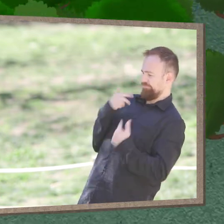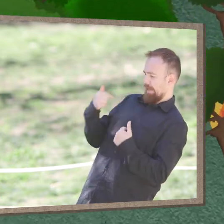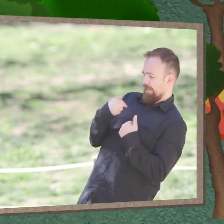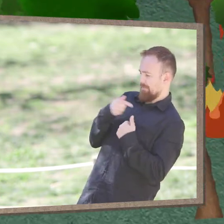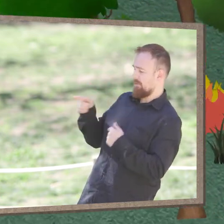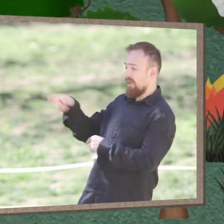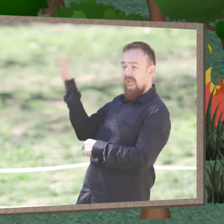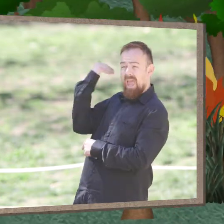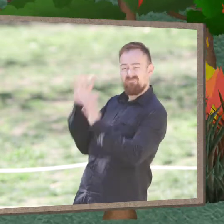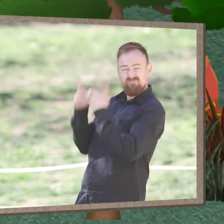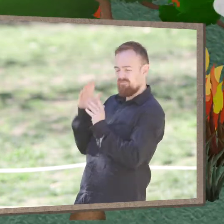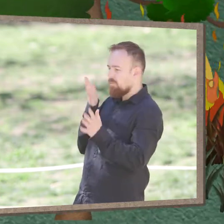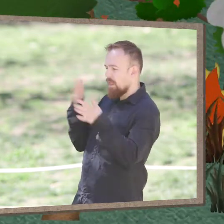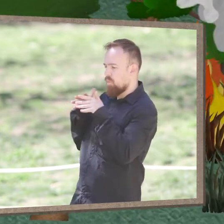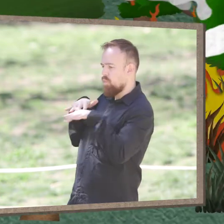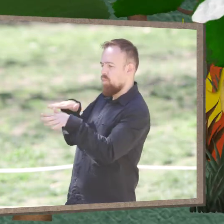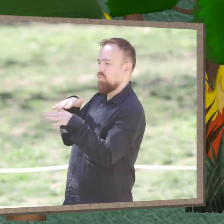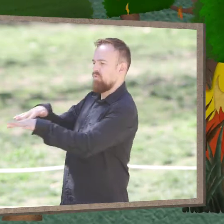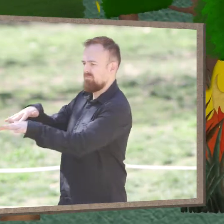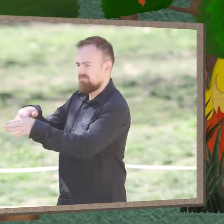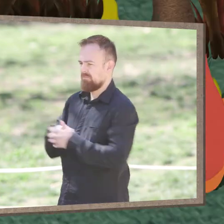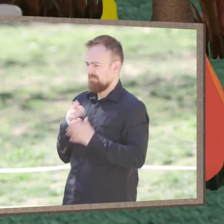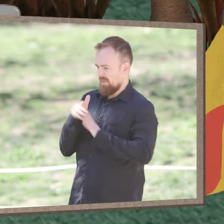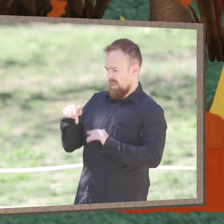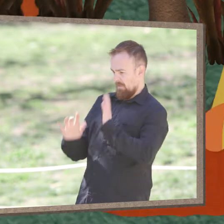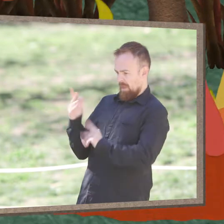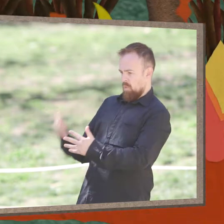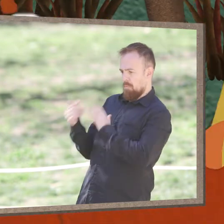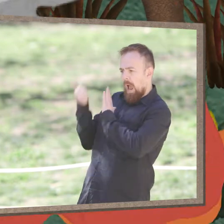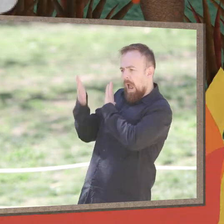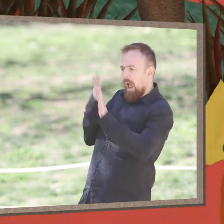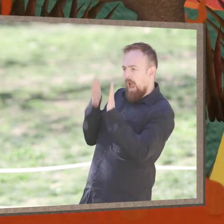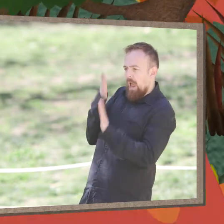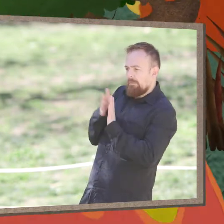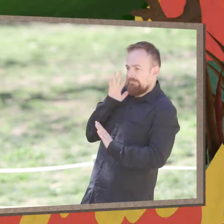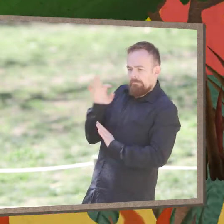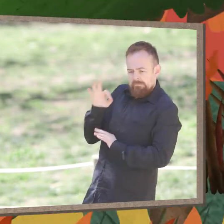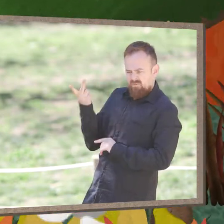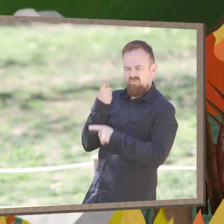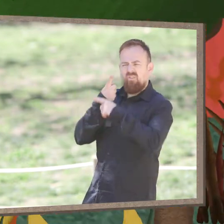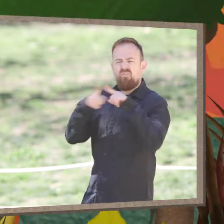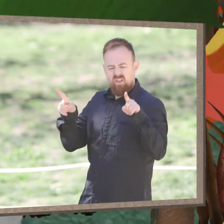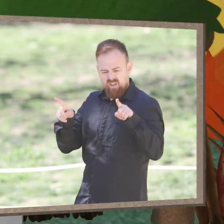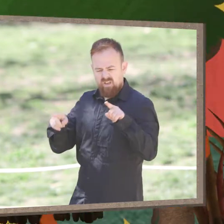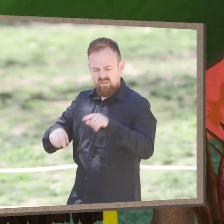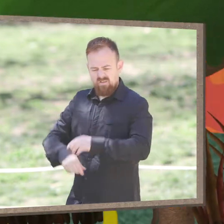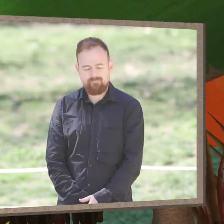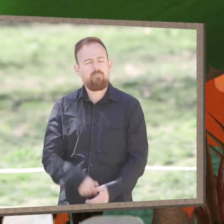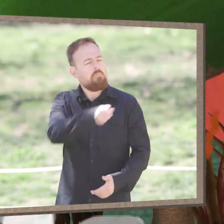rápido porque va cuesta arriba. Los incendios, a diferencia de nosotros, van más rápido cuesta arriba que cuesta